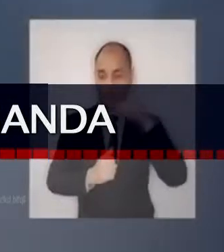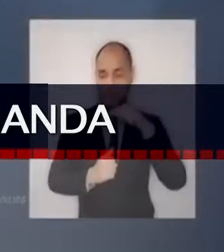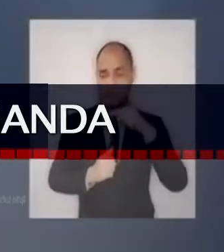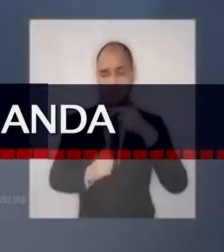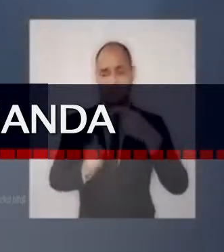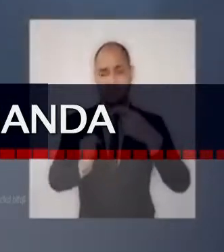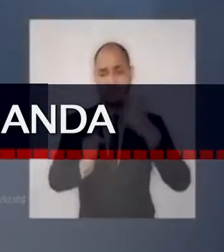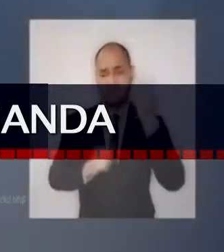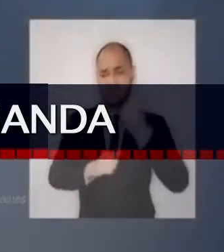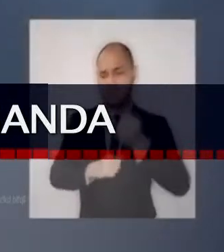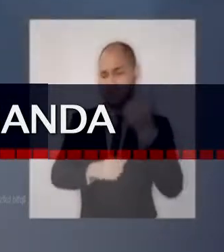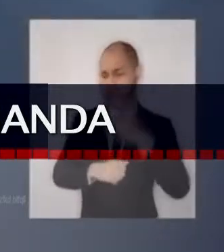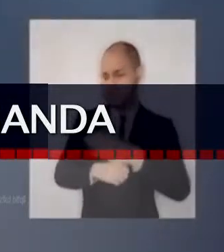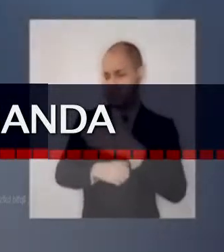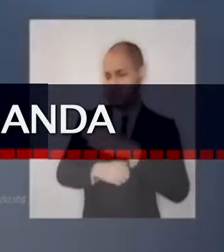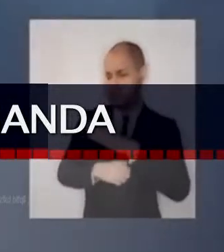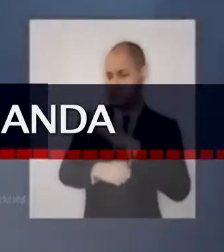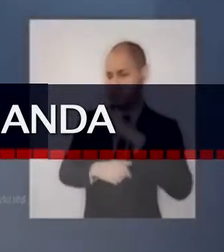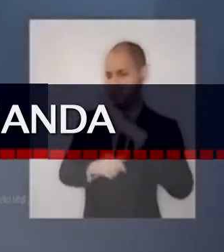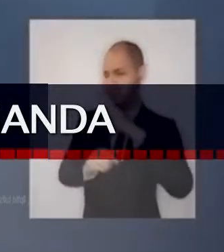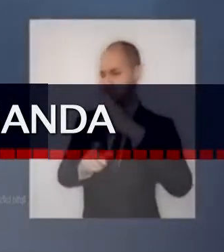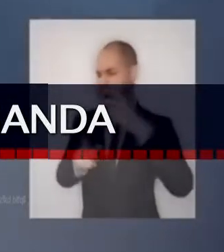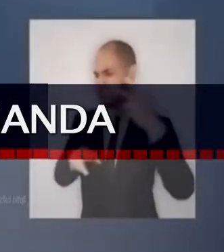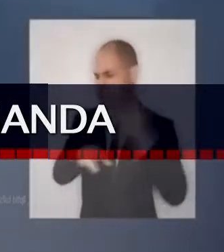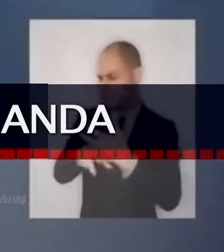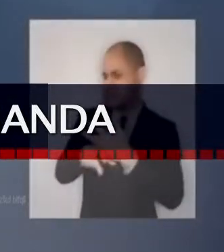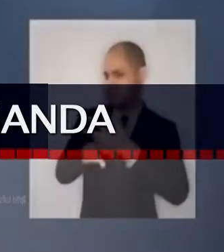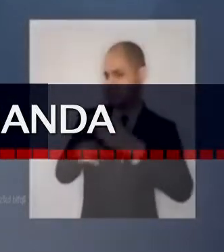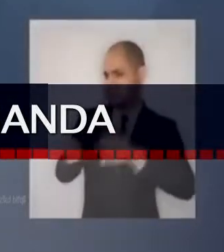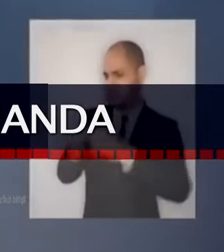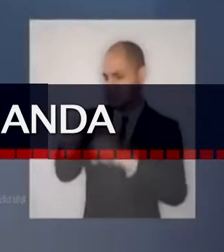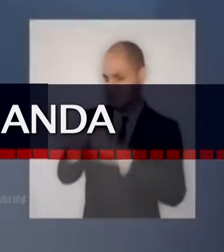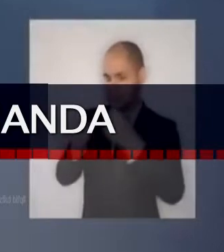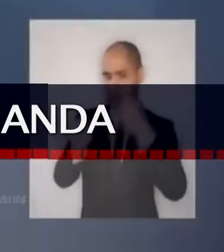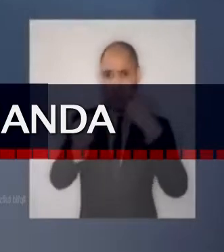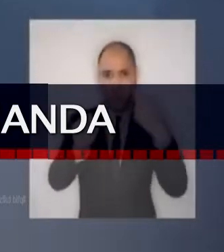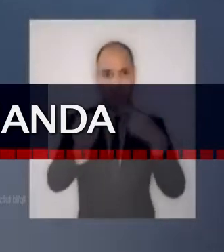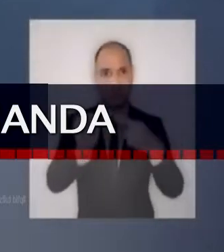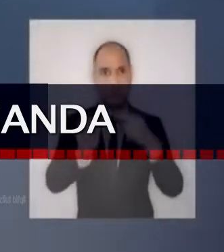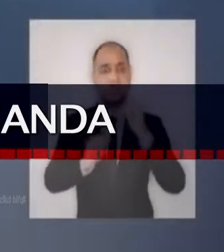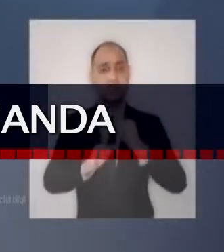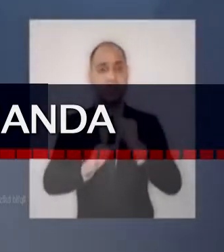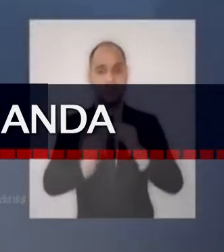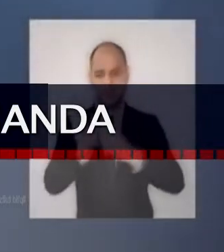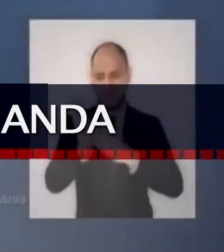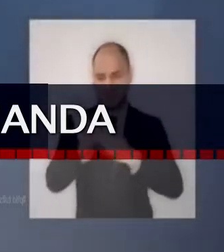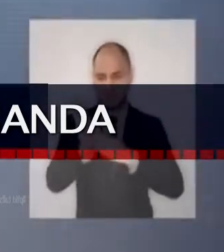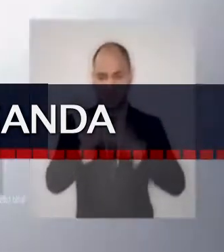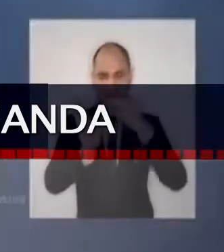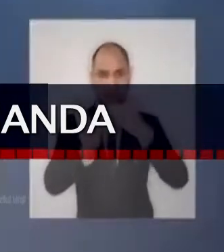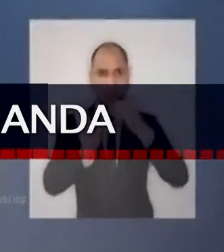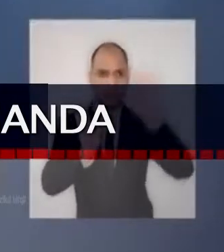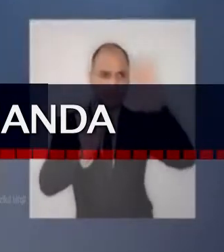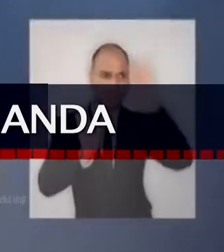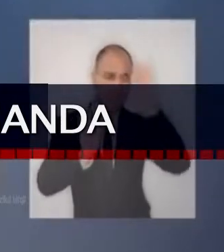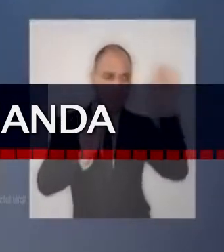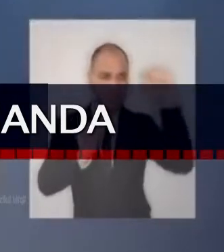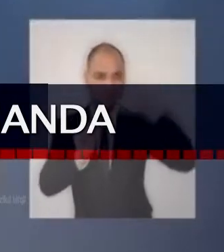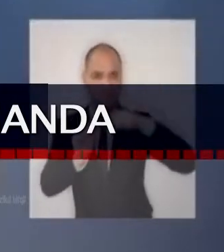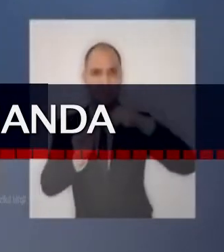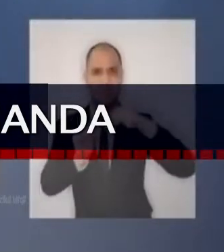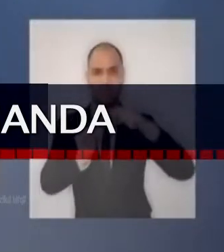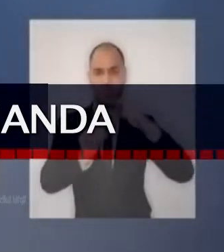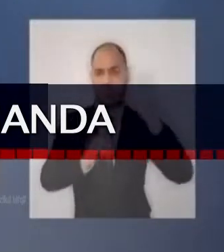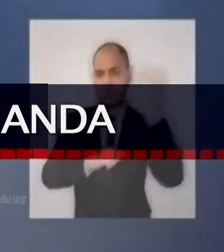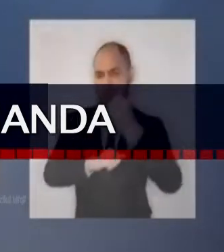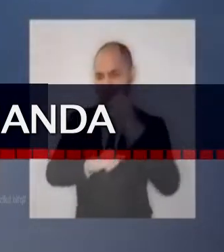De Reprochable cataloga la generalización de comunidades evangélicas en la participación de las opciones rechazo o apruebo ante el